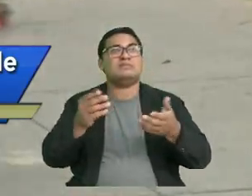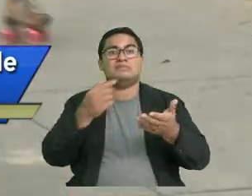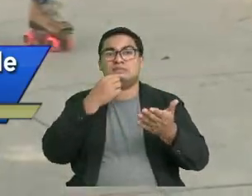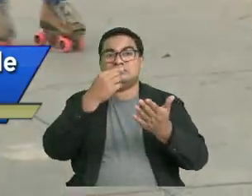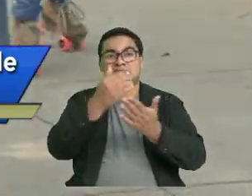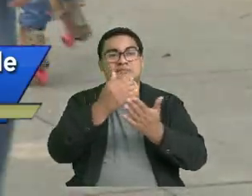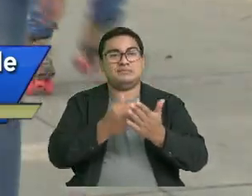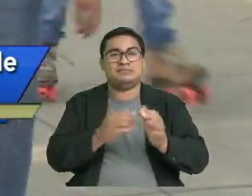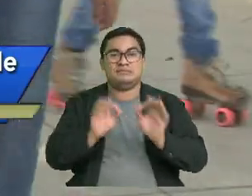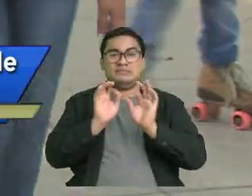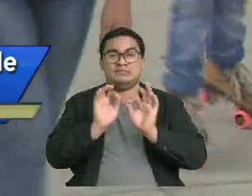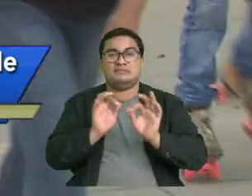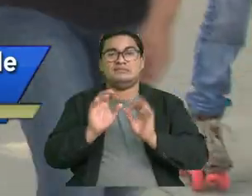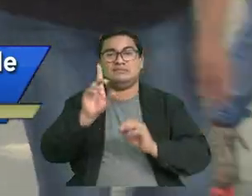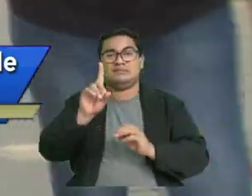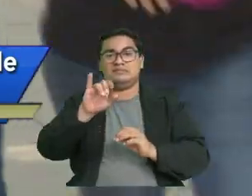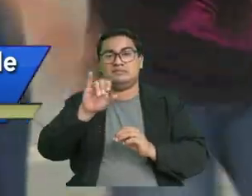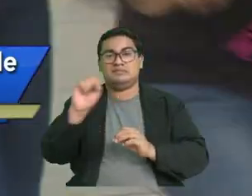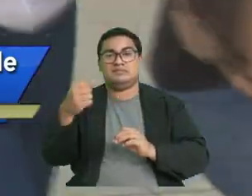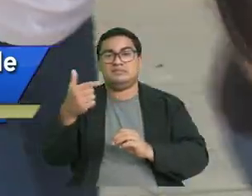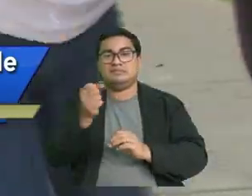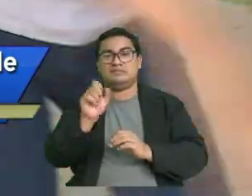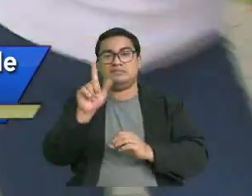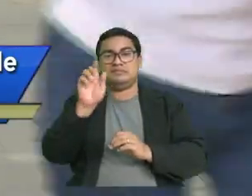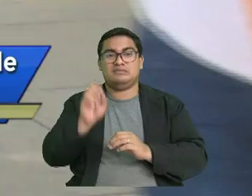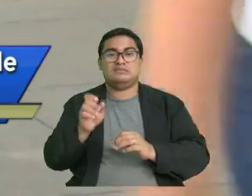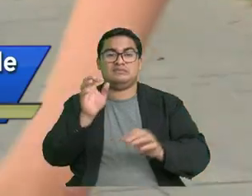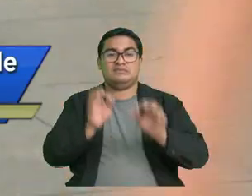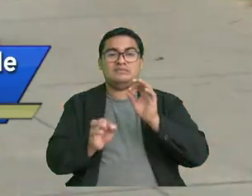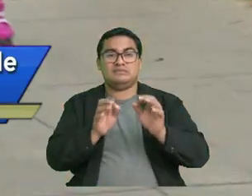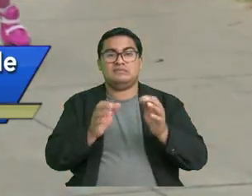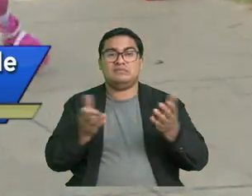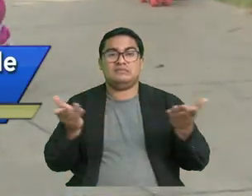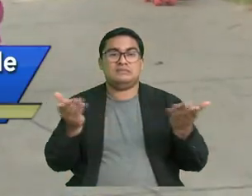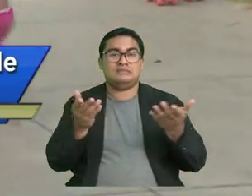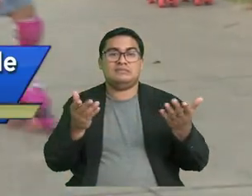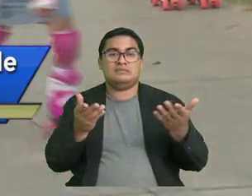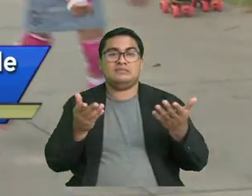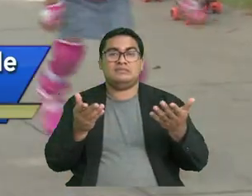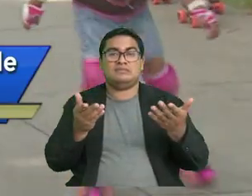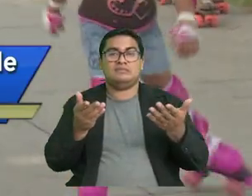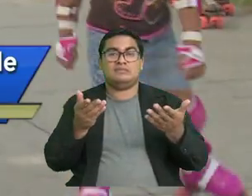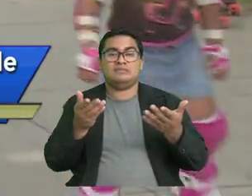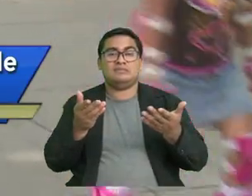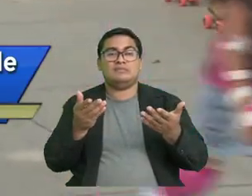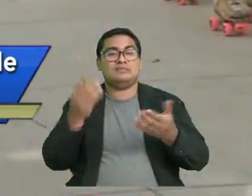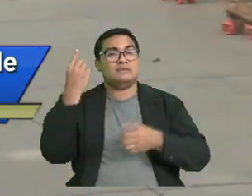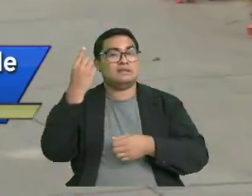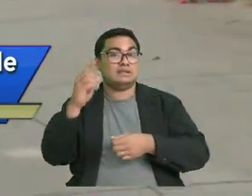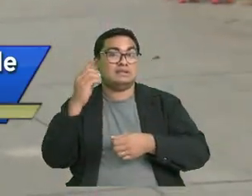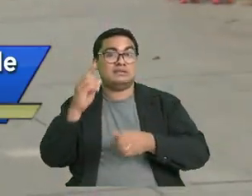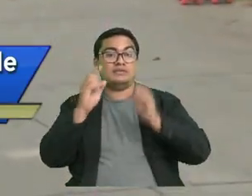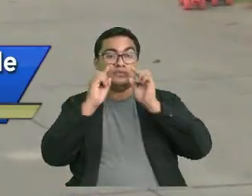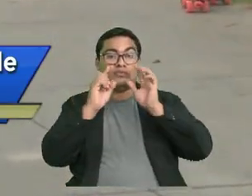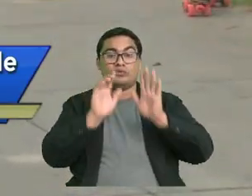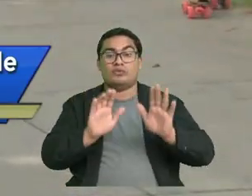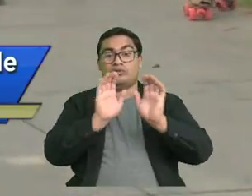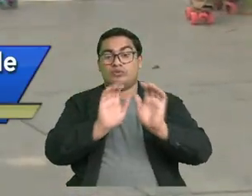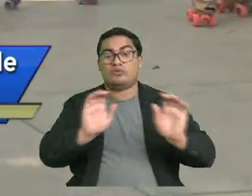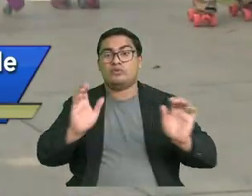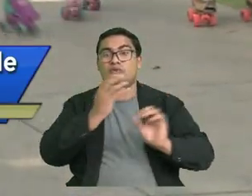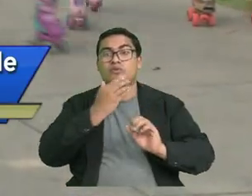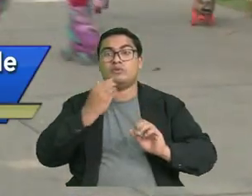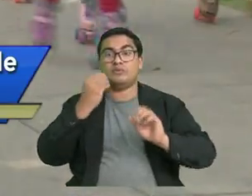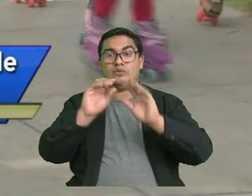parte integrante de este digesto jurídico que le restituye y protege derechos a la niñez, a la juventud,